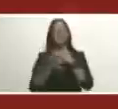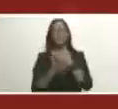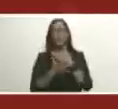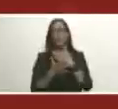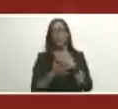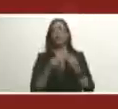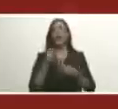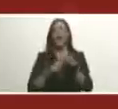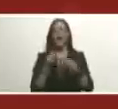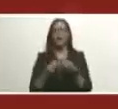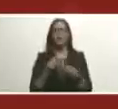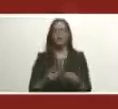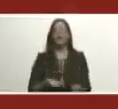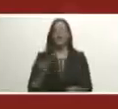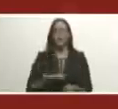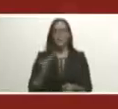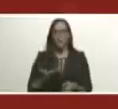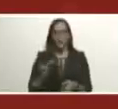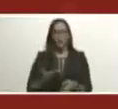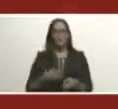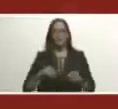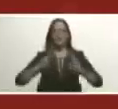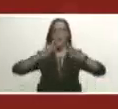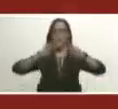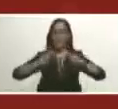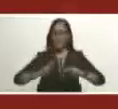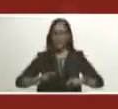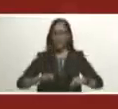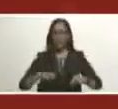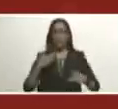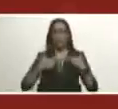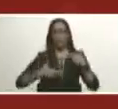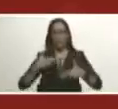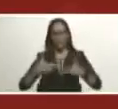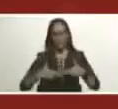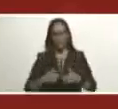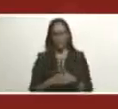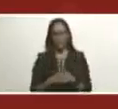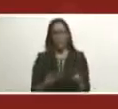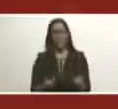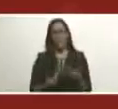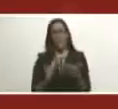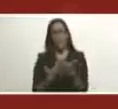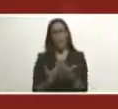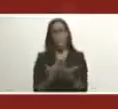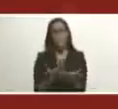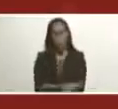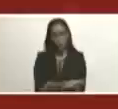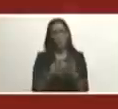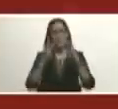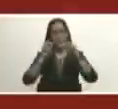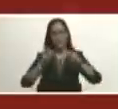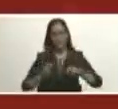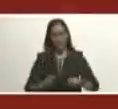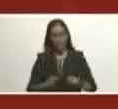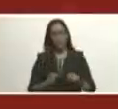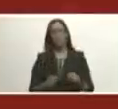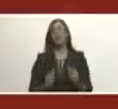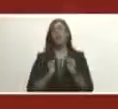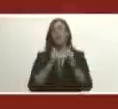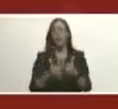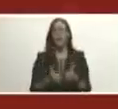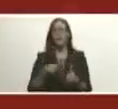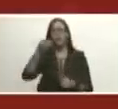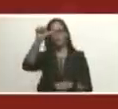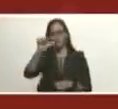constituyen una pieza angular en materia de investigación criminal. El aporte a la investigación del hecho punible comienza con la